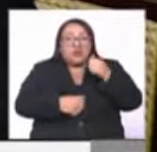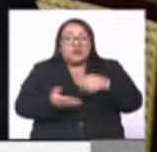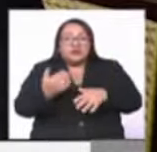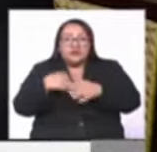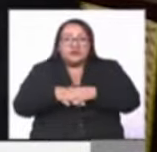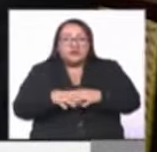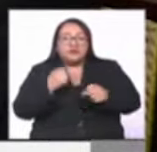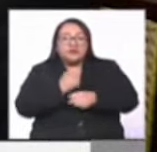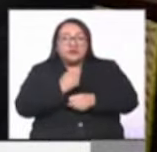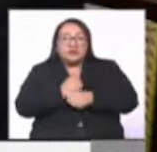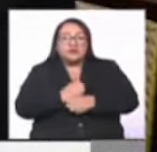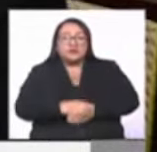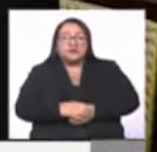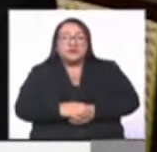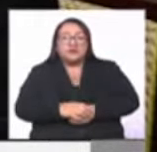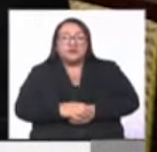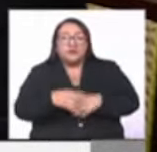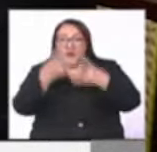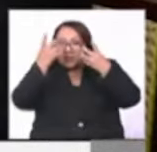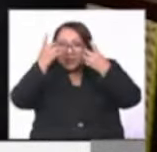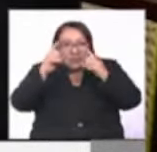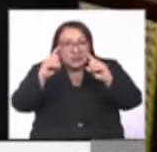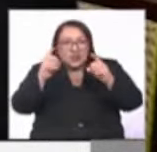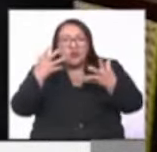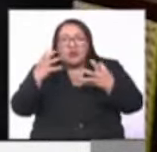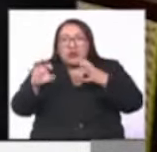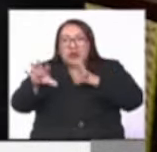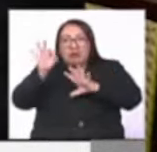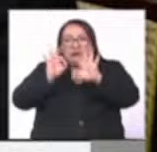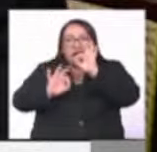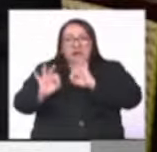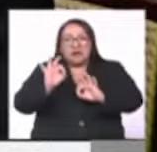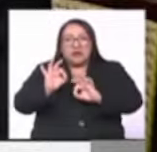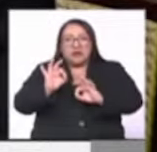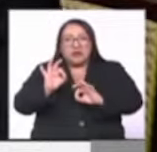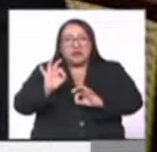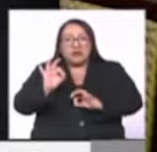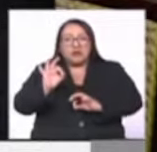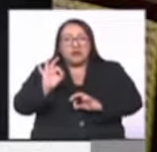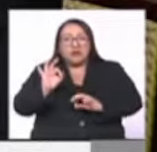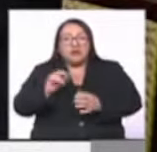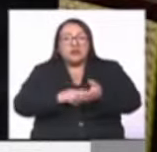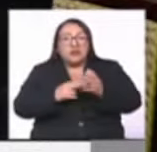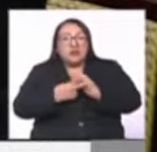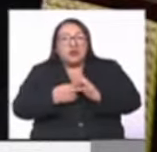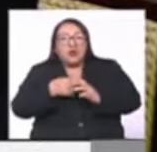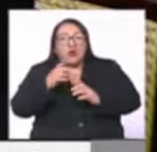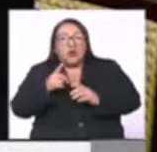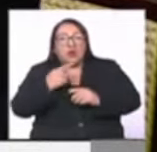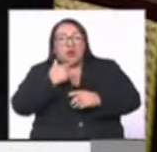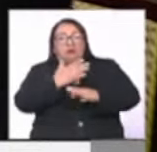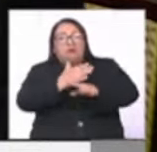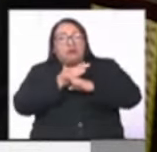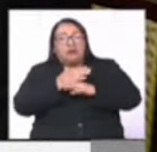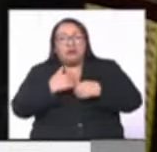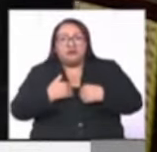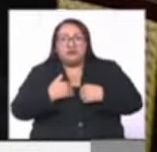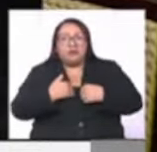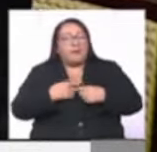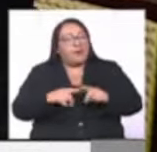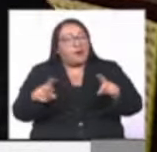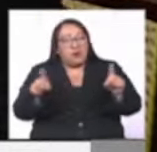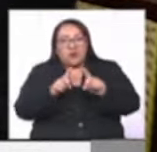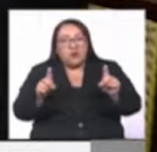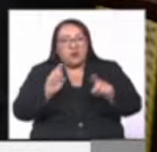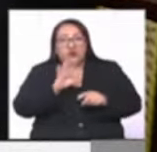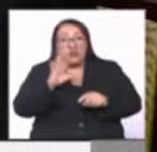impactos en las decisiones verdad que implica una inhabilitación pero no